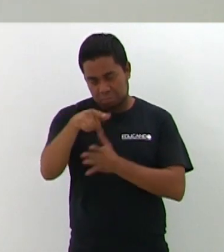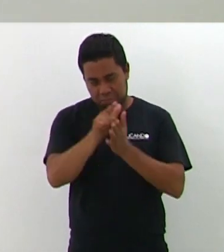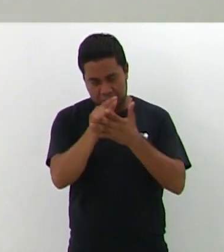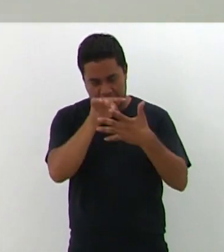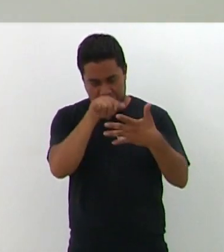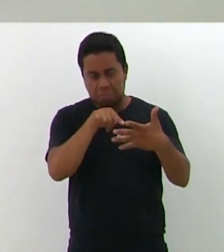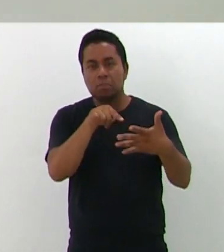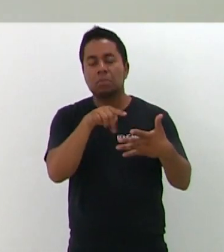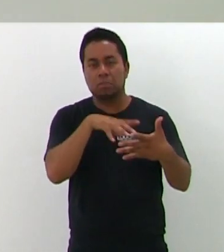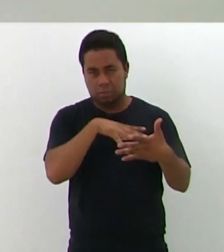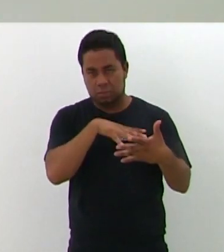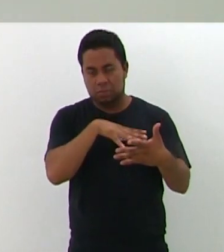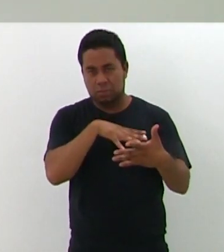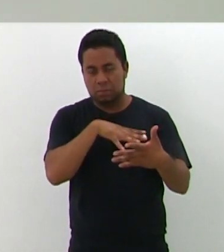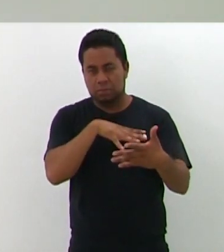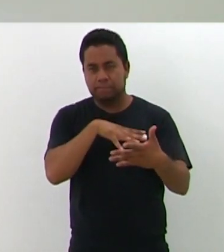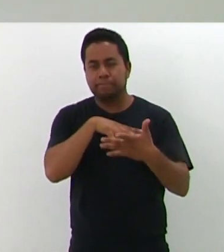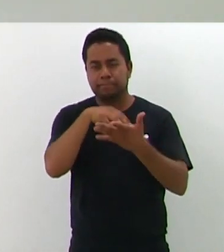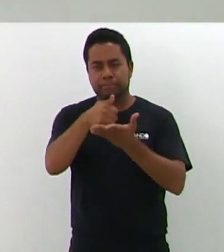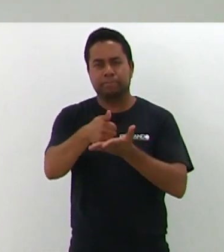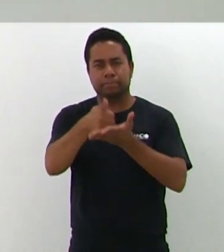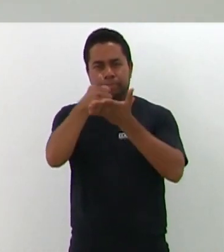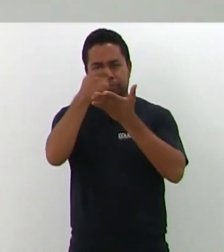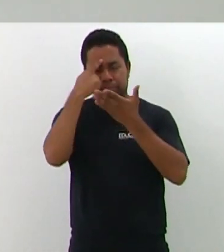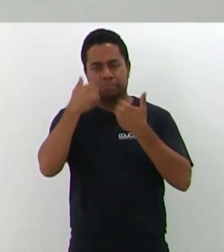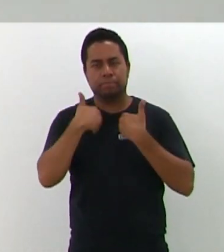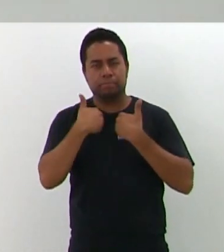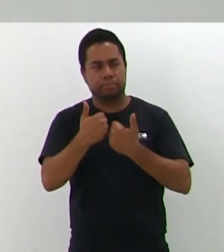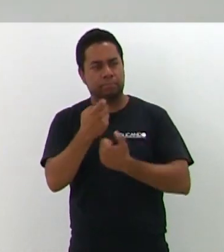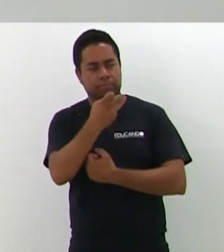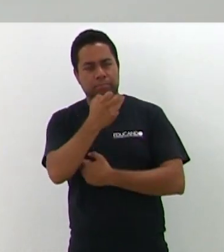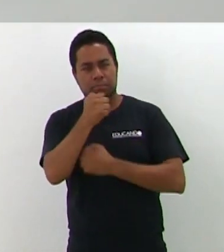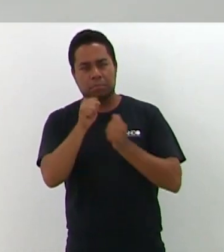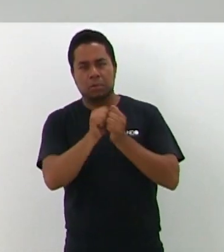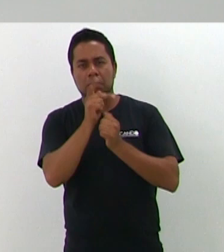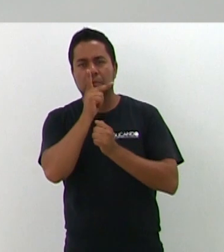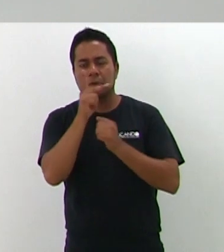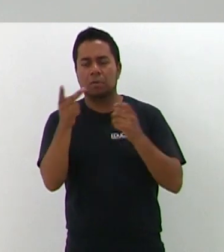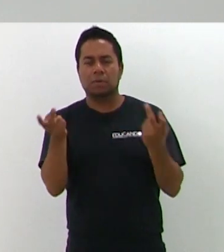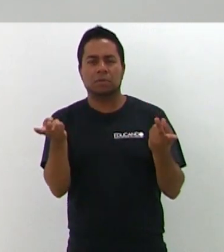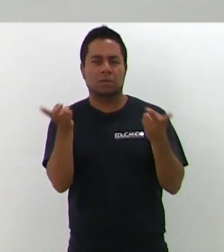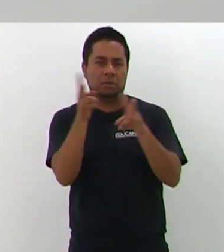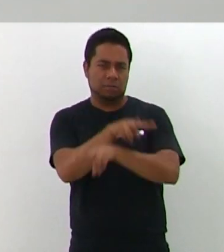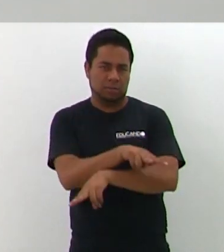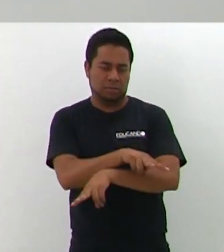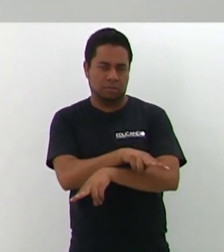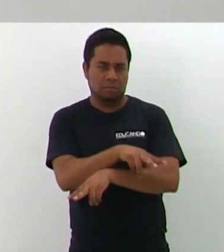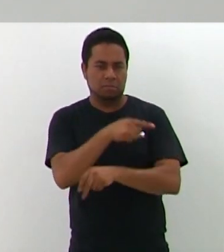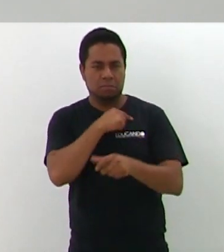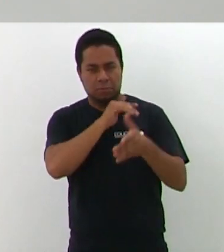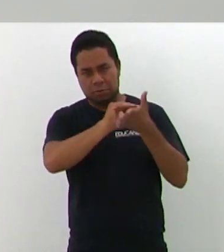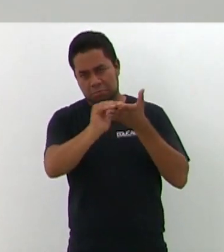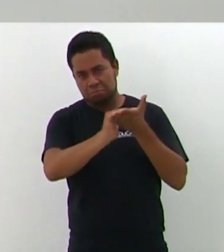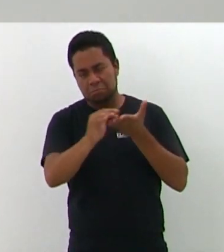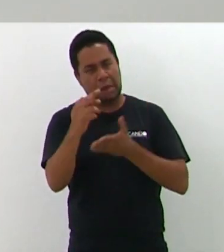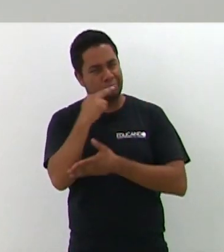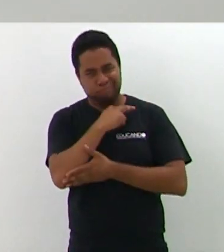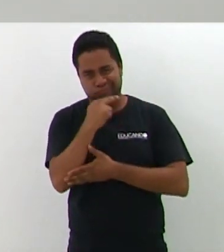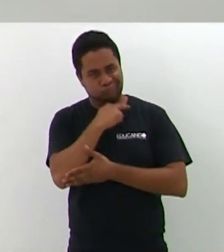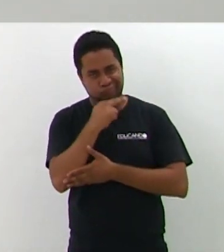y nos ayuda también a comprender esta parte de las palabras contrarias. Voy a borrar